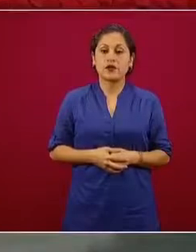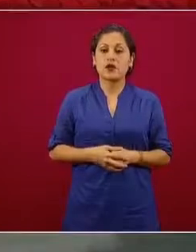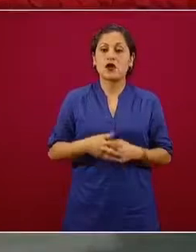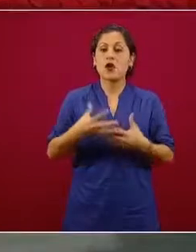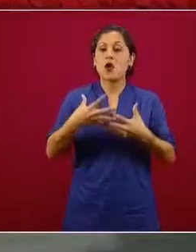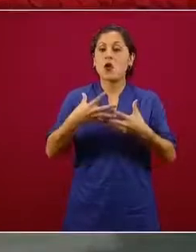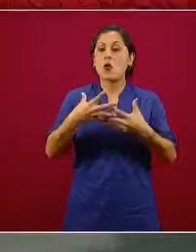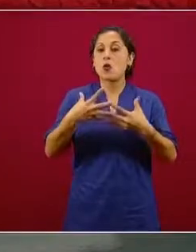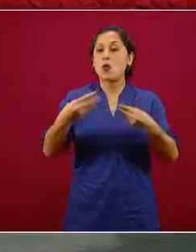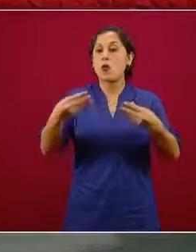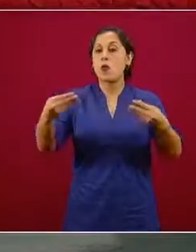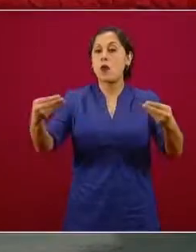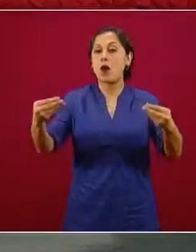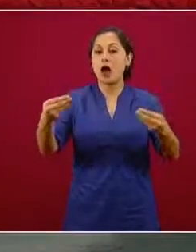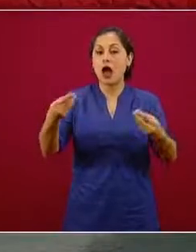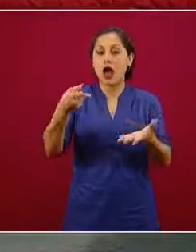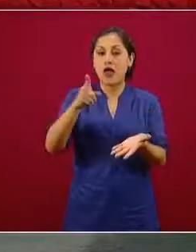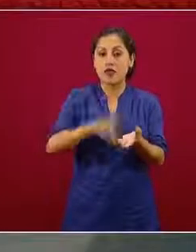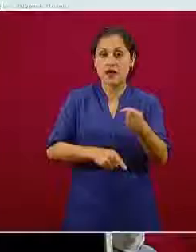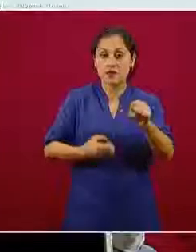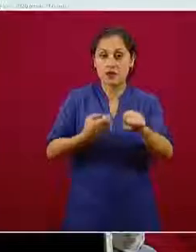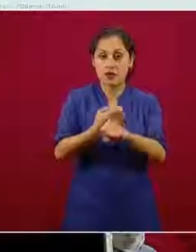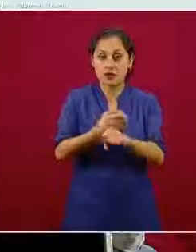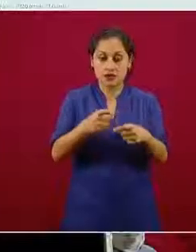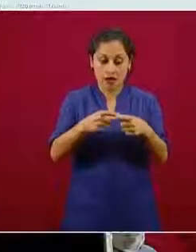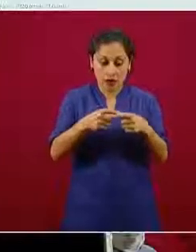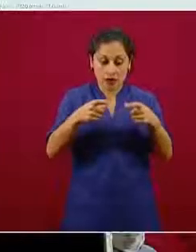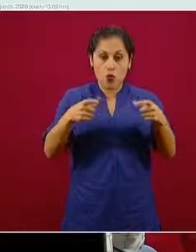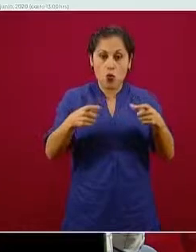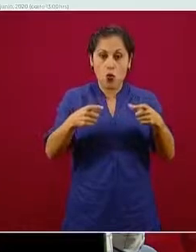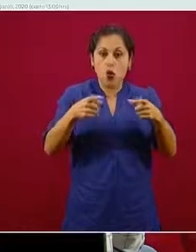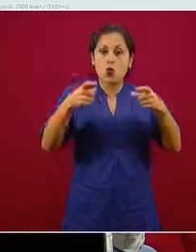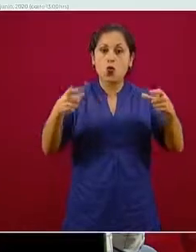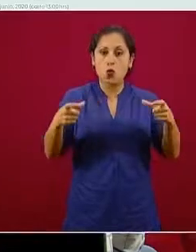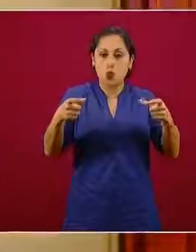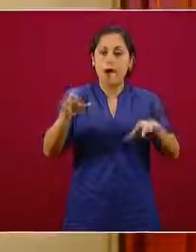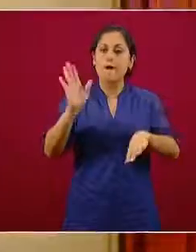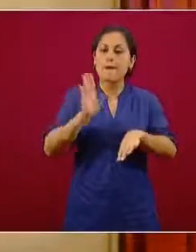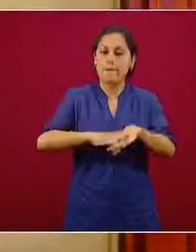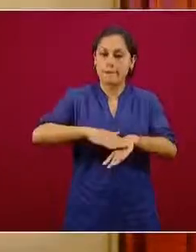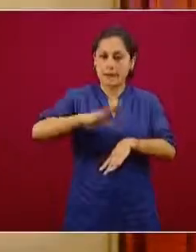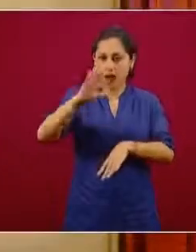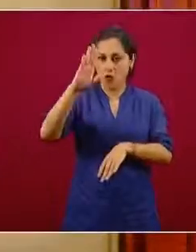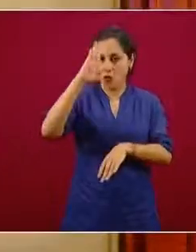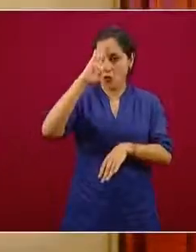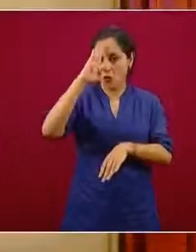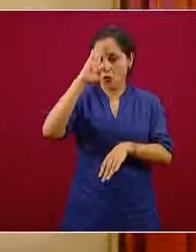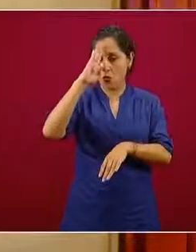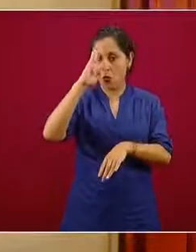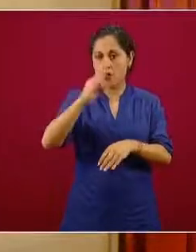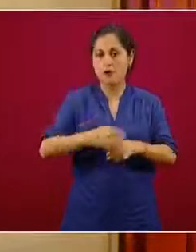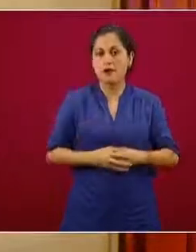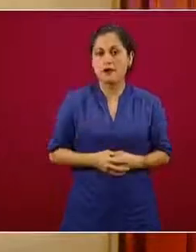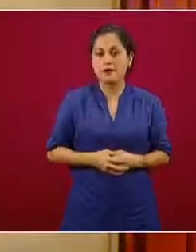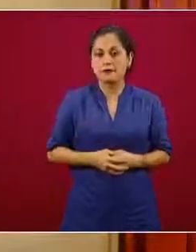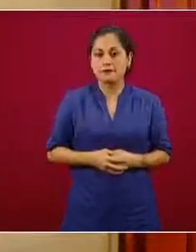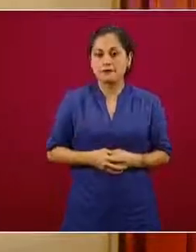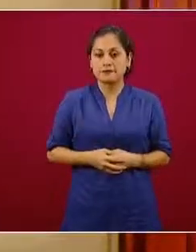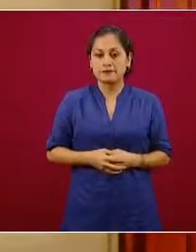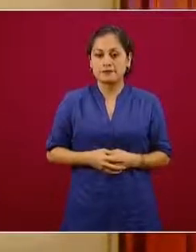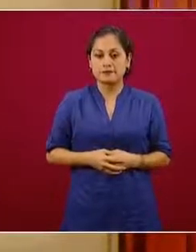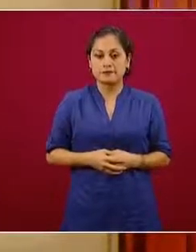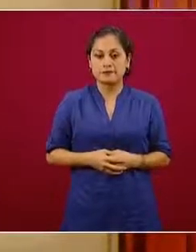distendido en su región geográfica y ha habido más casos en los últimos 15 días. Pasemos a la